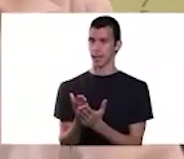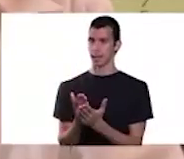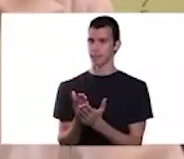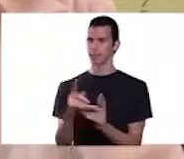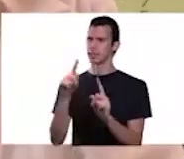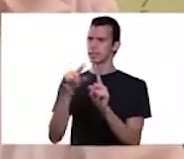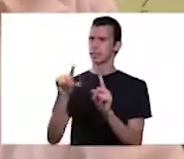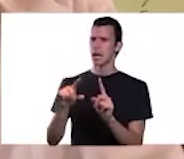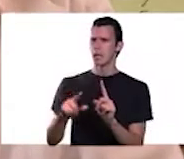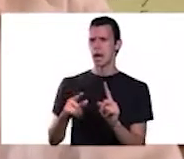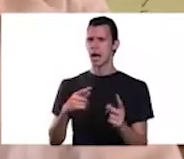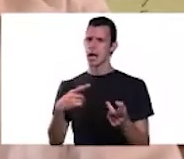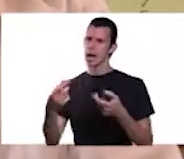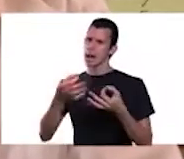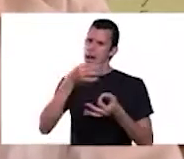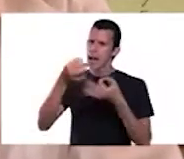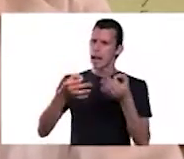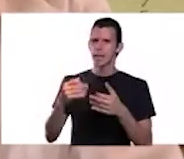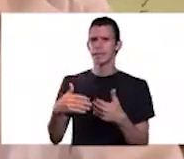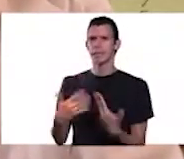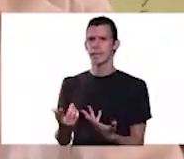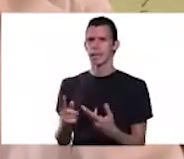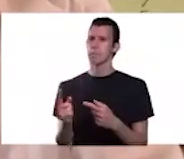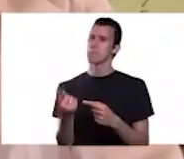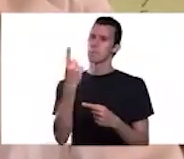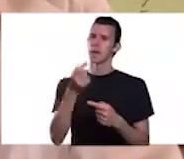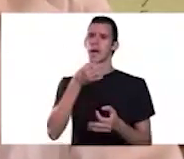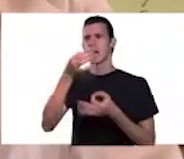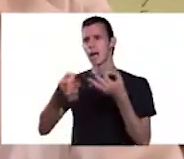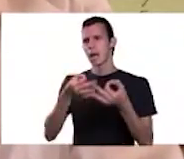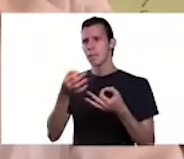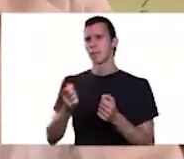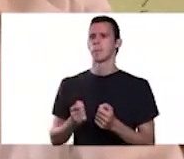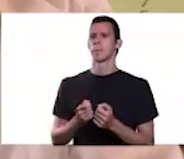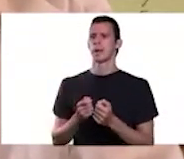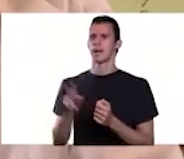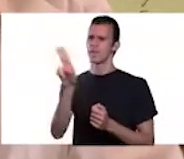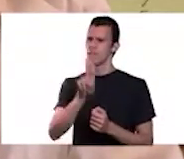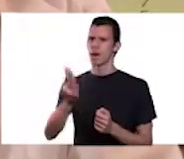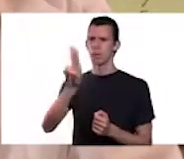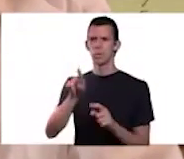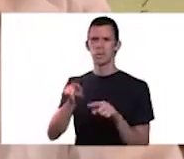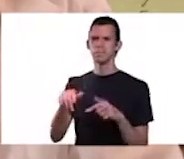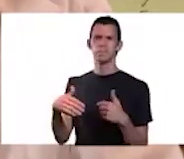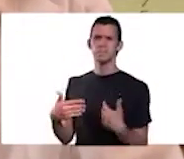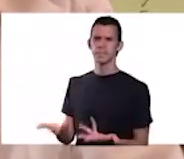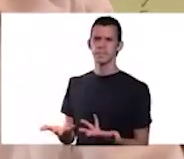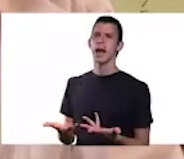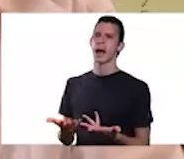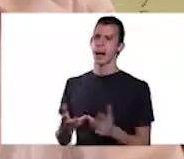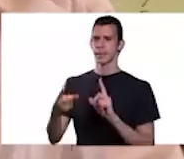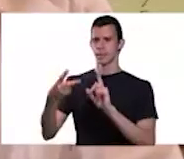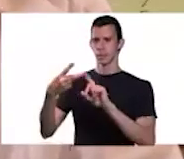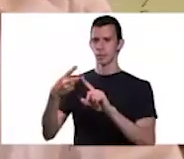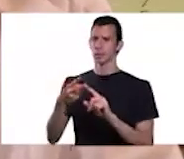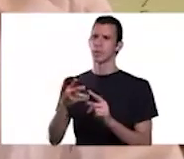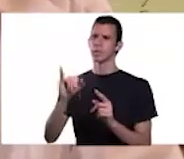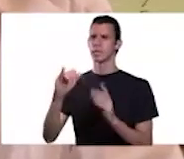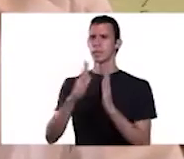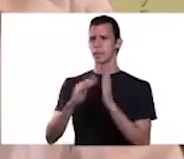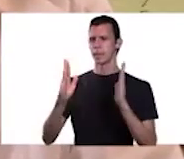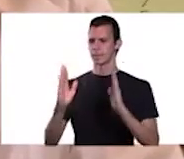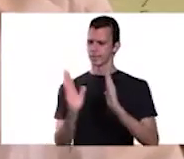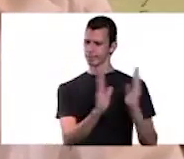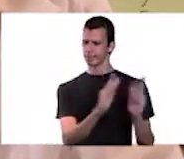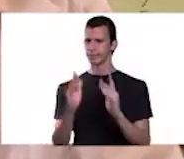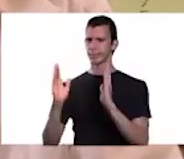vamos a conversar en un primer momento de la facultad, en un segundo momento del segundo semestre de la